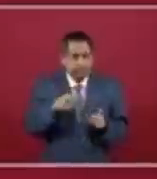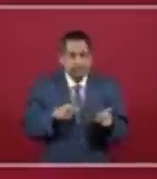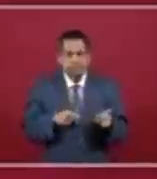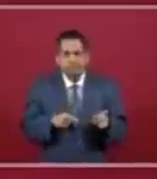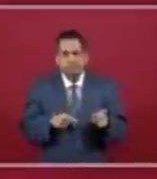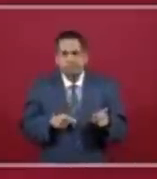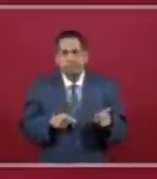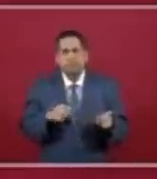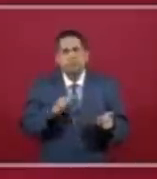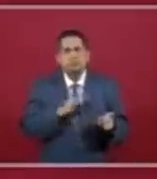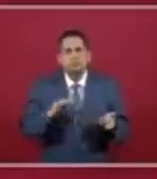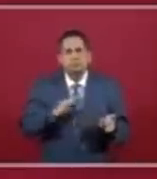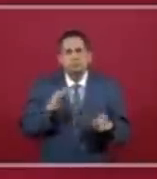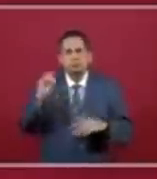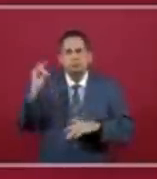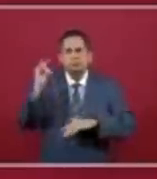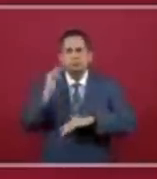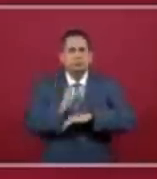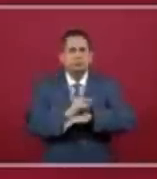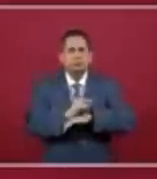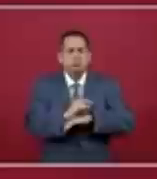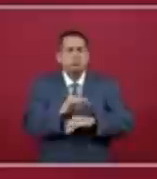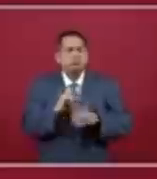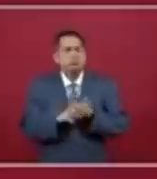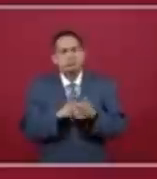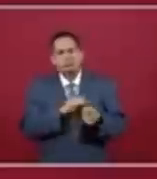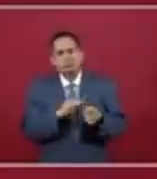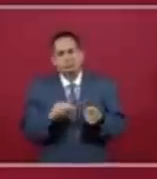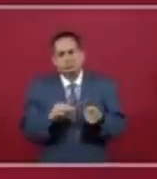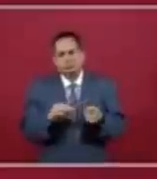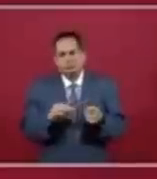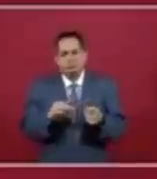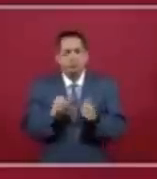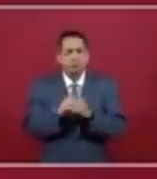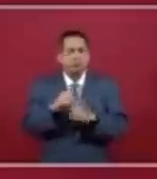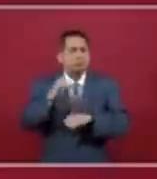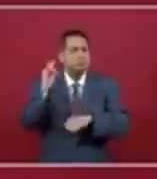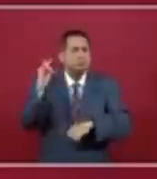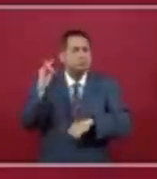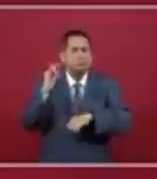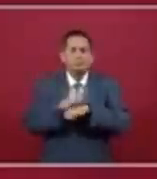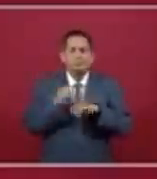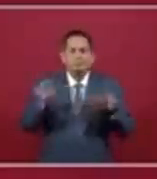solo permite el arribo de aviones de hélice,